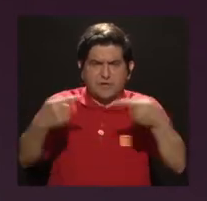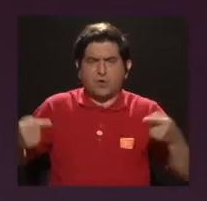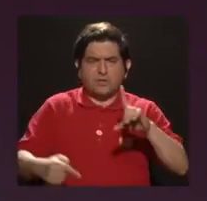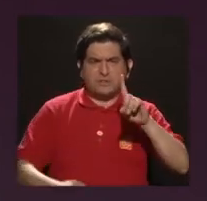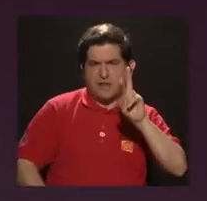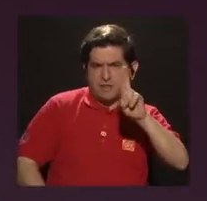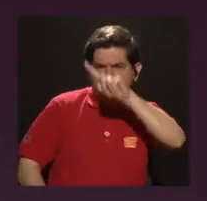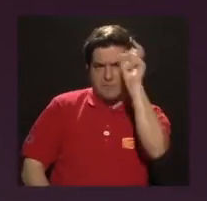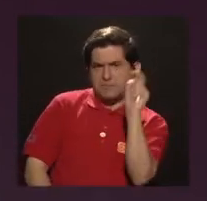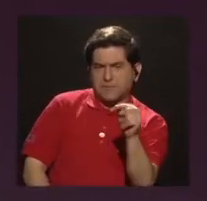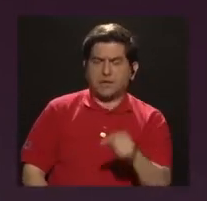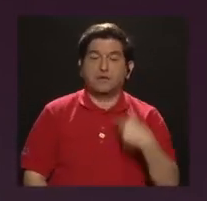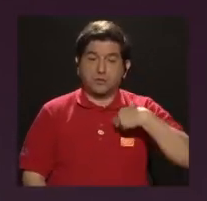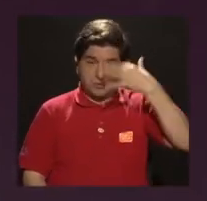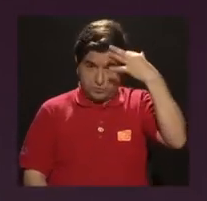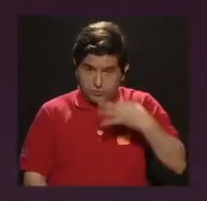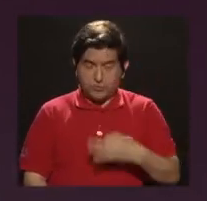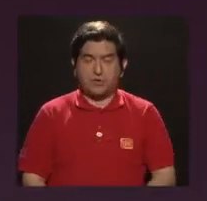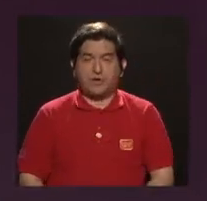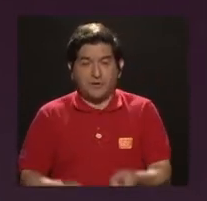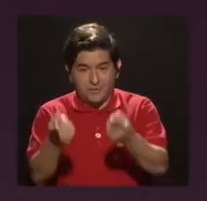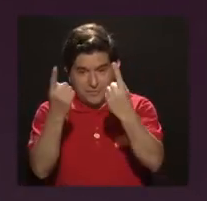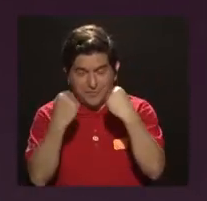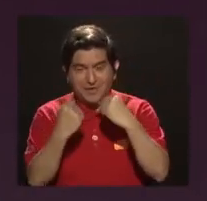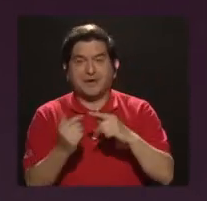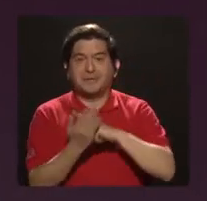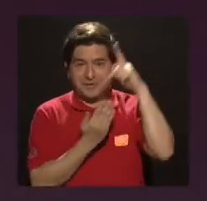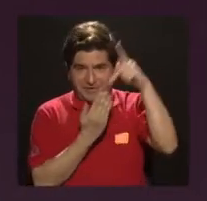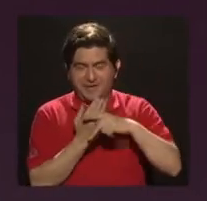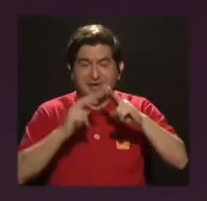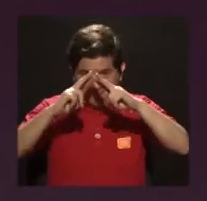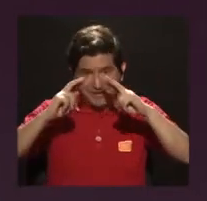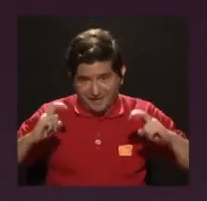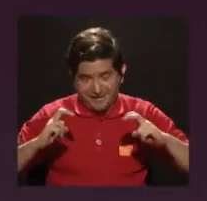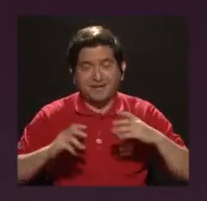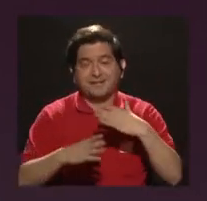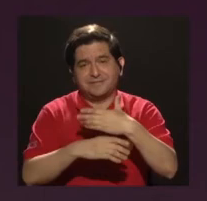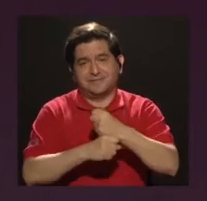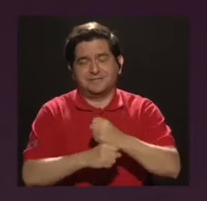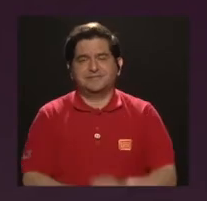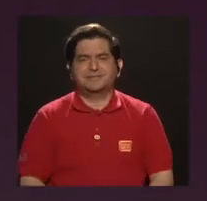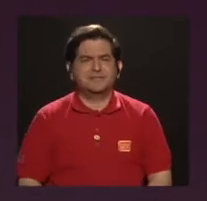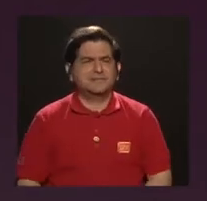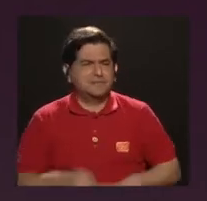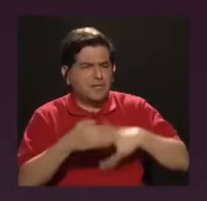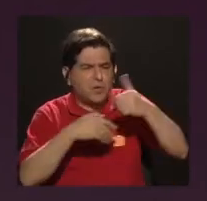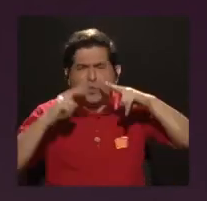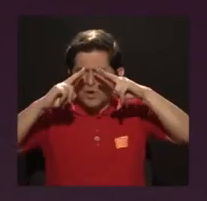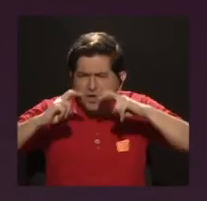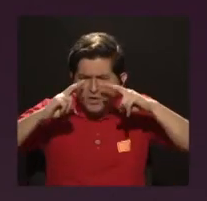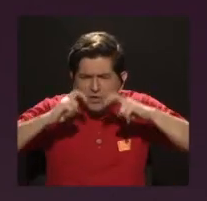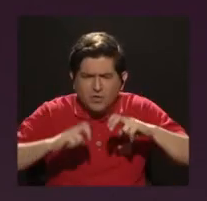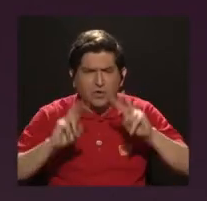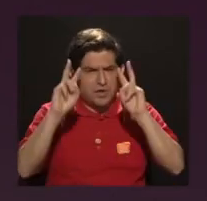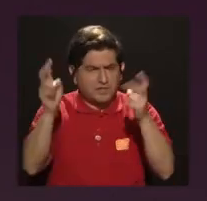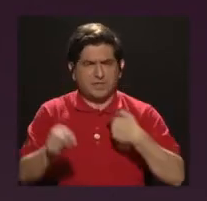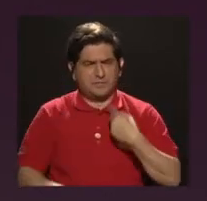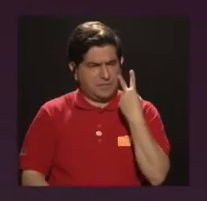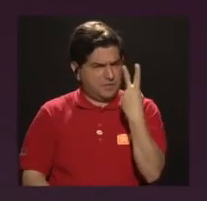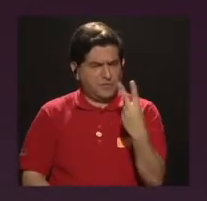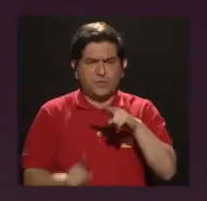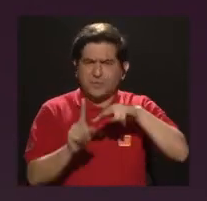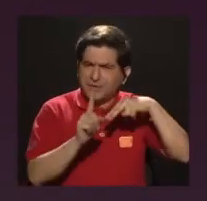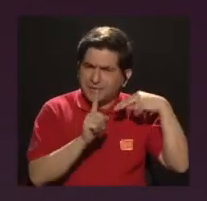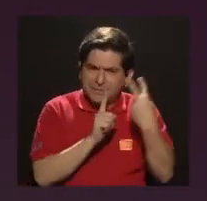que parte de la invitación a este programa era justamente hacerles análisis después de mucho estudiar el tema porque no había visto yo la